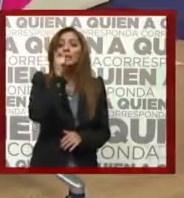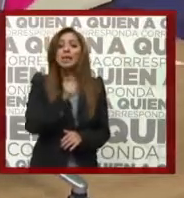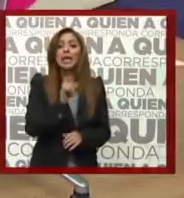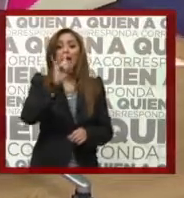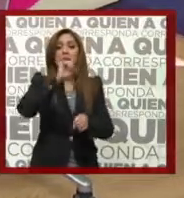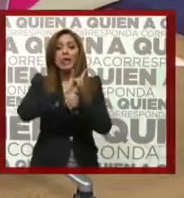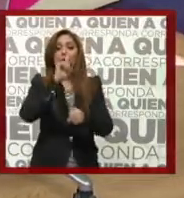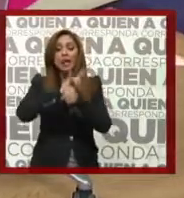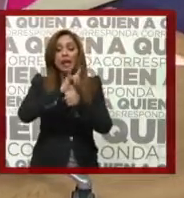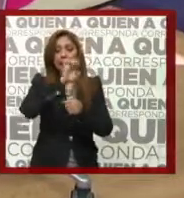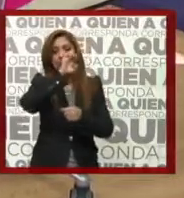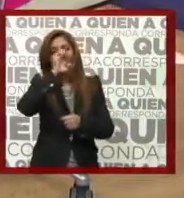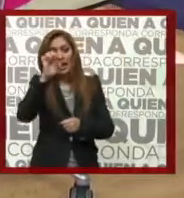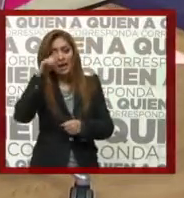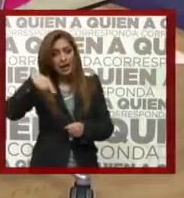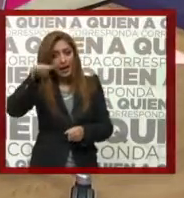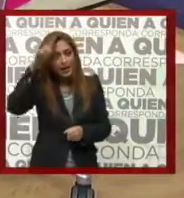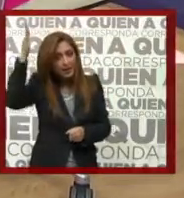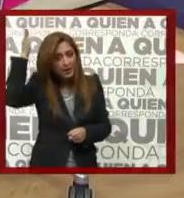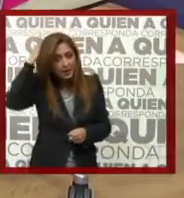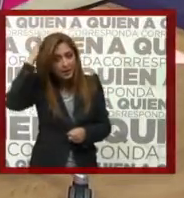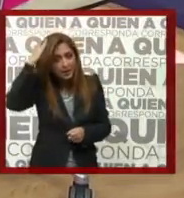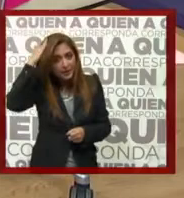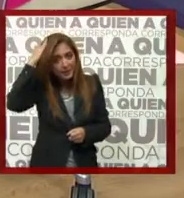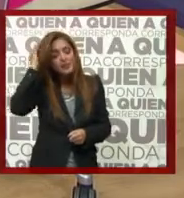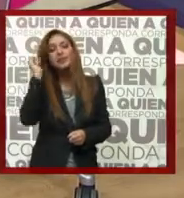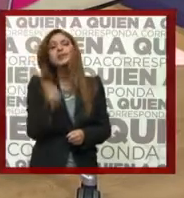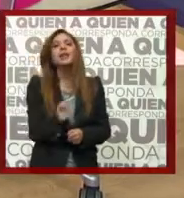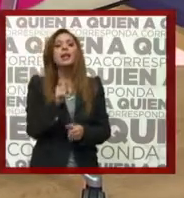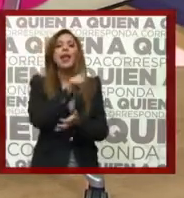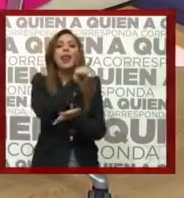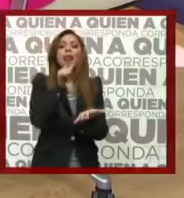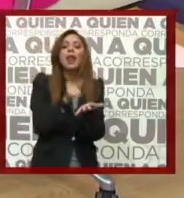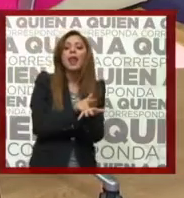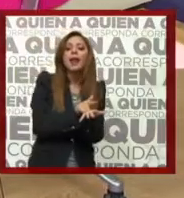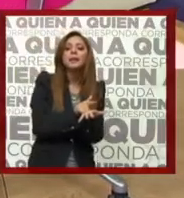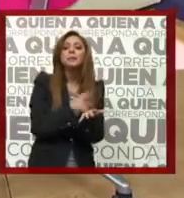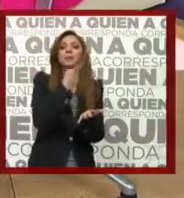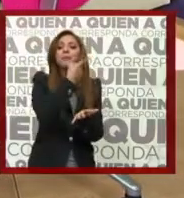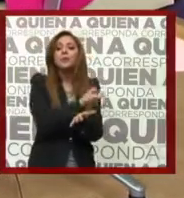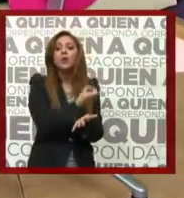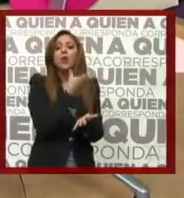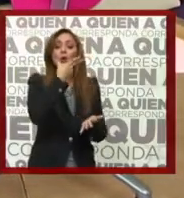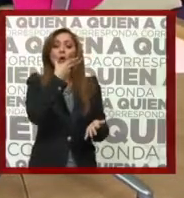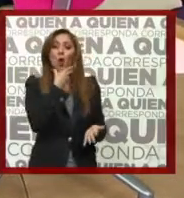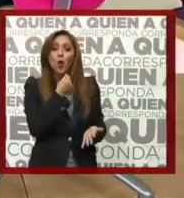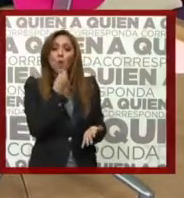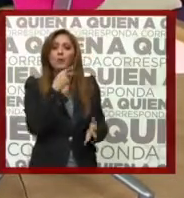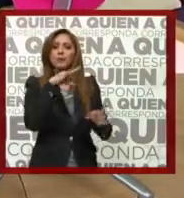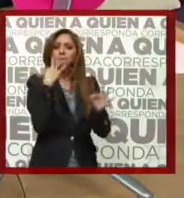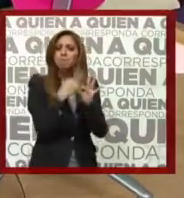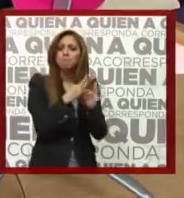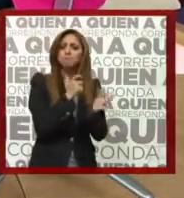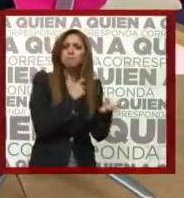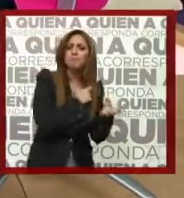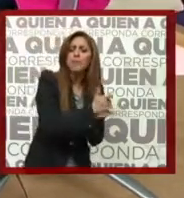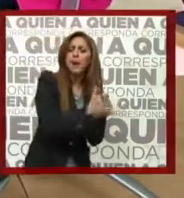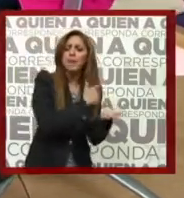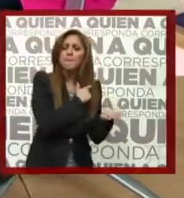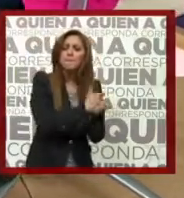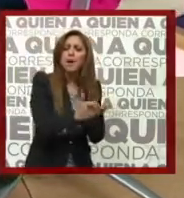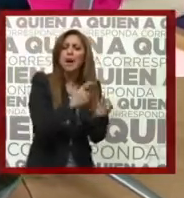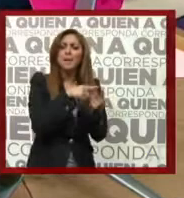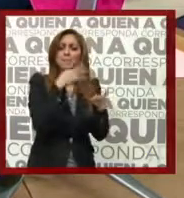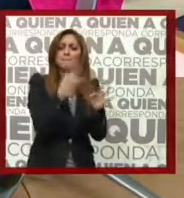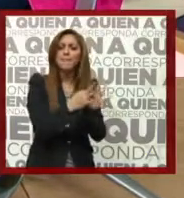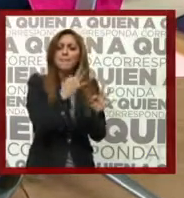autoridad, porque no creo que los engañen, pero engañan a la autoridad con cuestiones legales y acusan a un hombre que está cumpliendo con cuotas, que está cumpliendo como